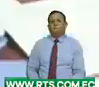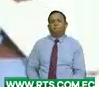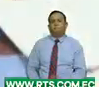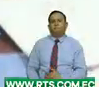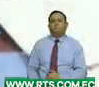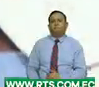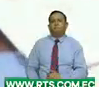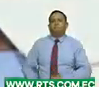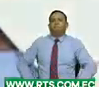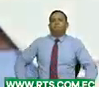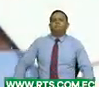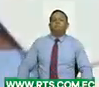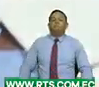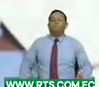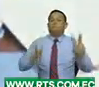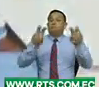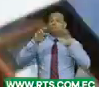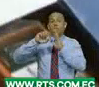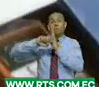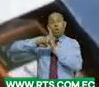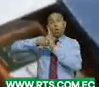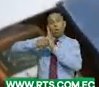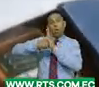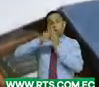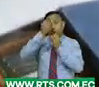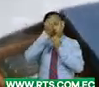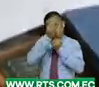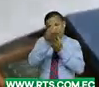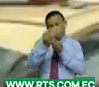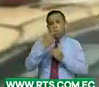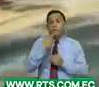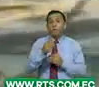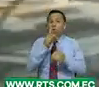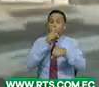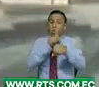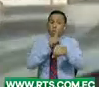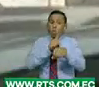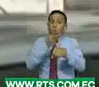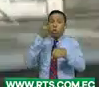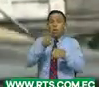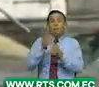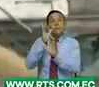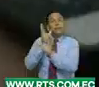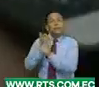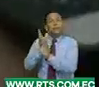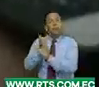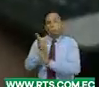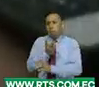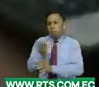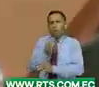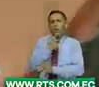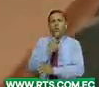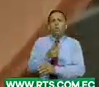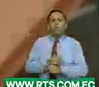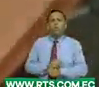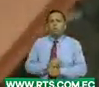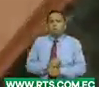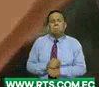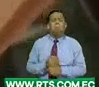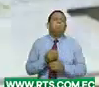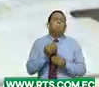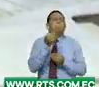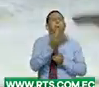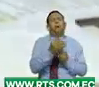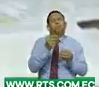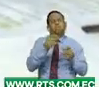informes de contraloría revelan que médicos y psicólogos asignaron porcentajes de trabajo social sin ser especialistas en el área